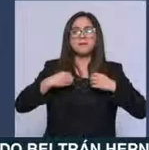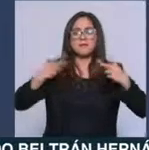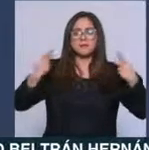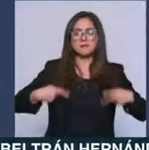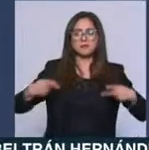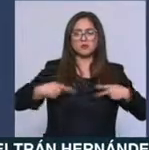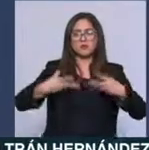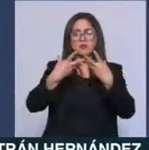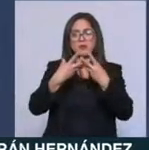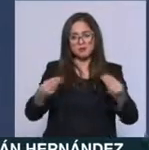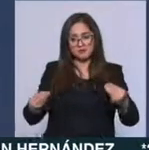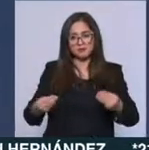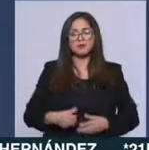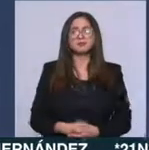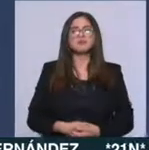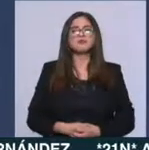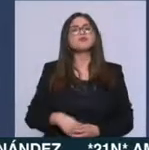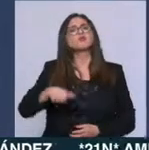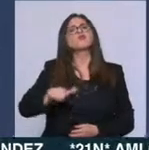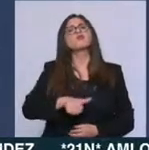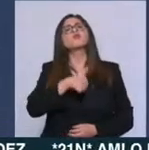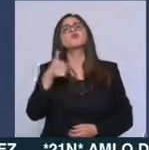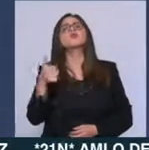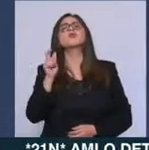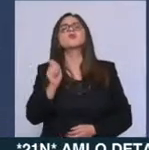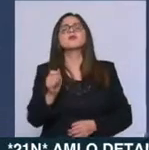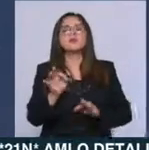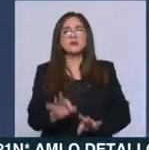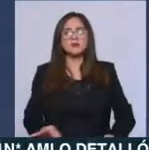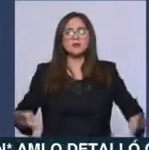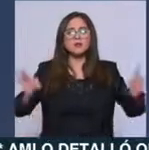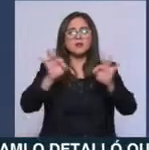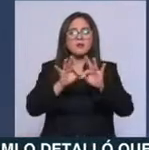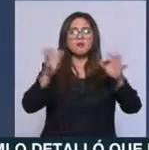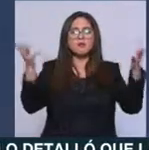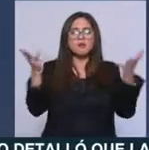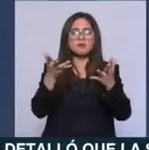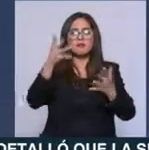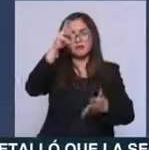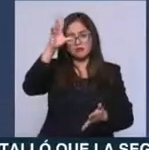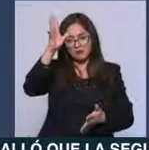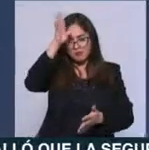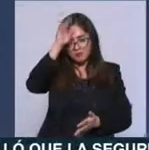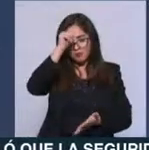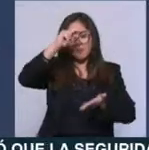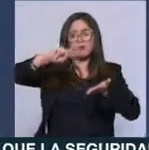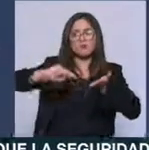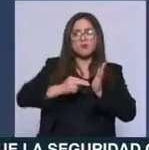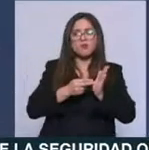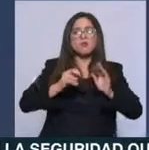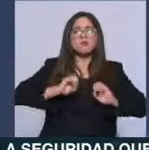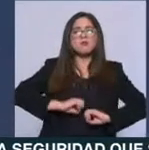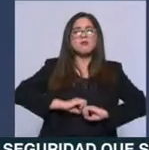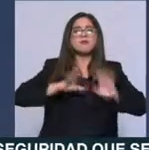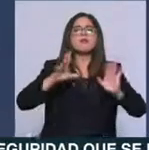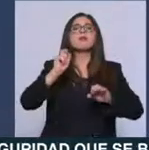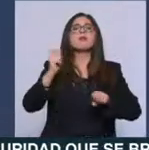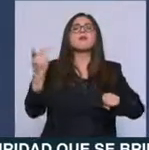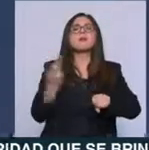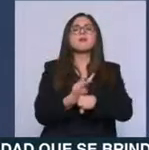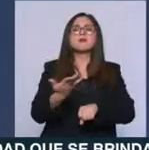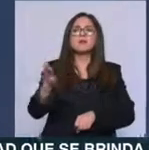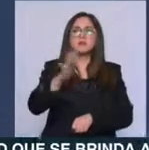otro, y con eso vale la pena concluir, la importancia de que se firme un convenio para esclarecer los hechos ocurridos